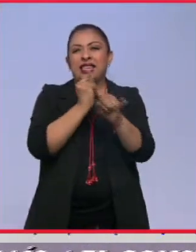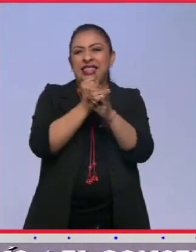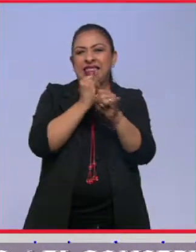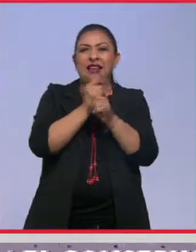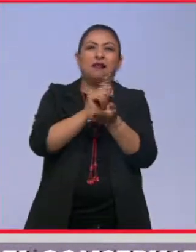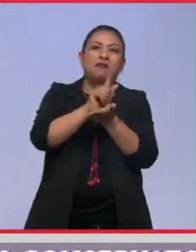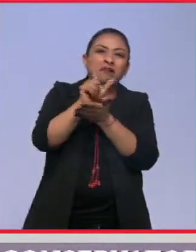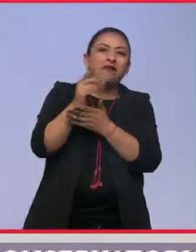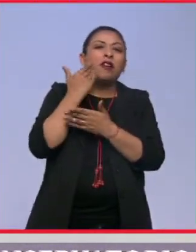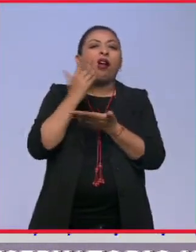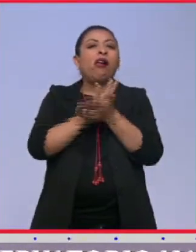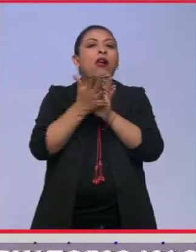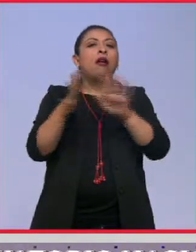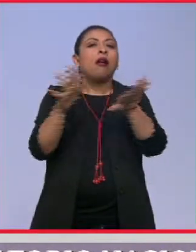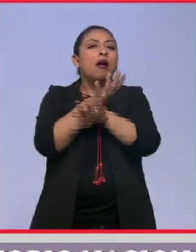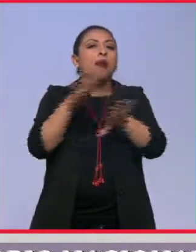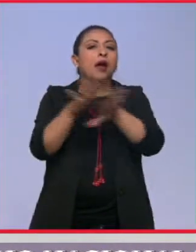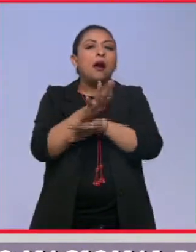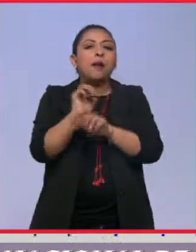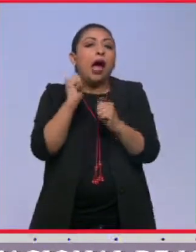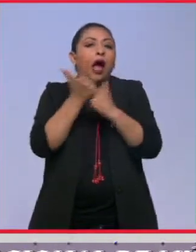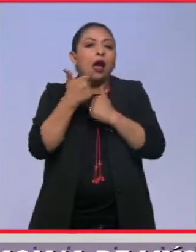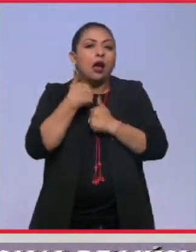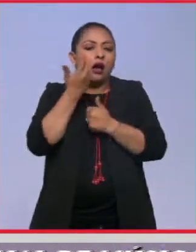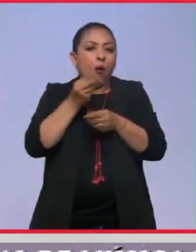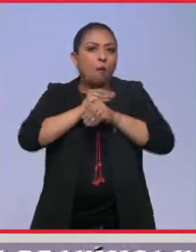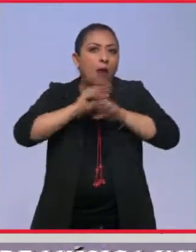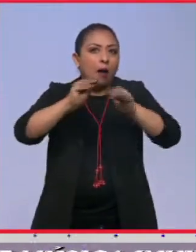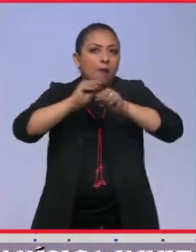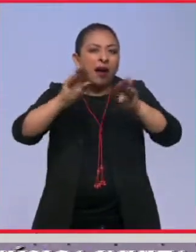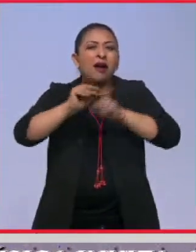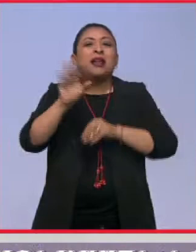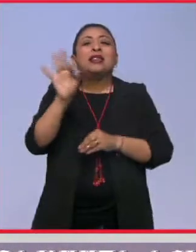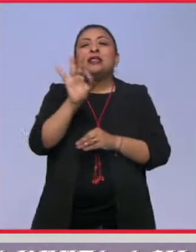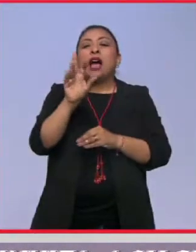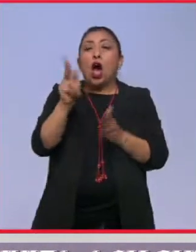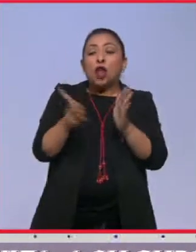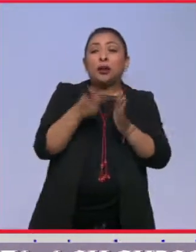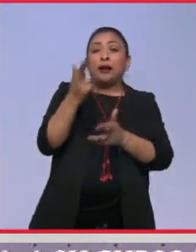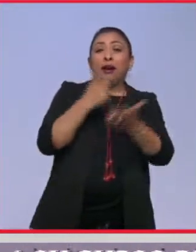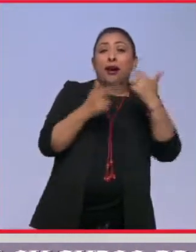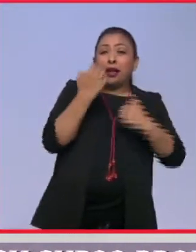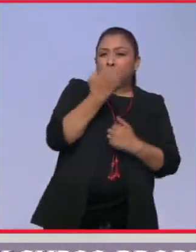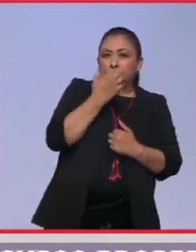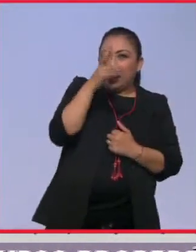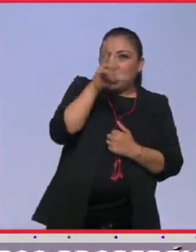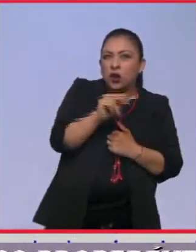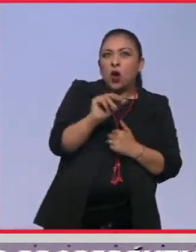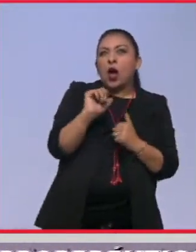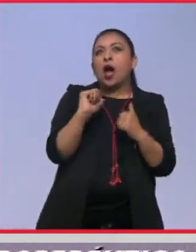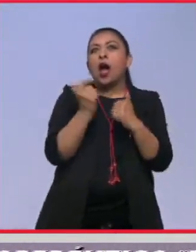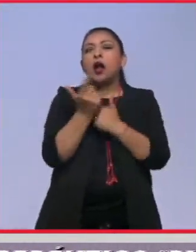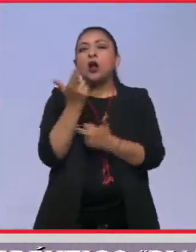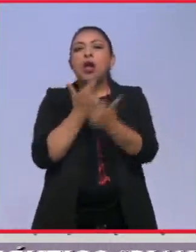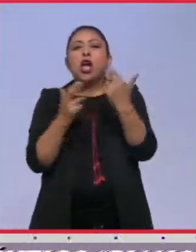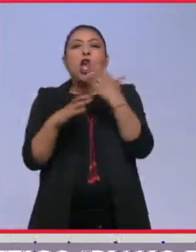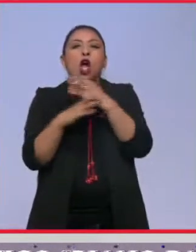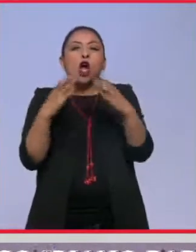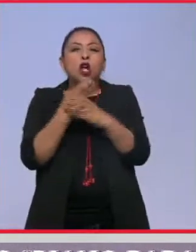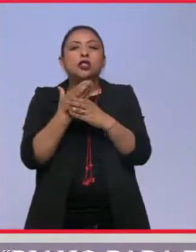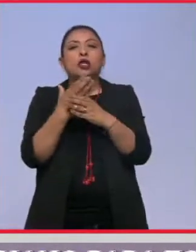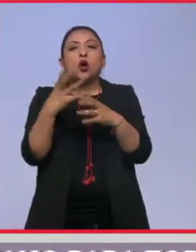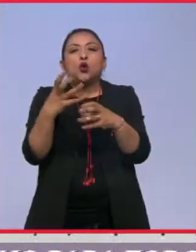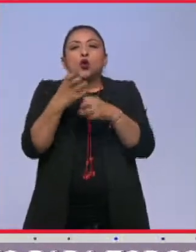transformaron lo que queremos compartir. Entonces, muy probablemente no estamos volviendo a la academia, sino que estamos volviendo a cosas que se apropian a través de las